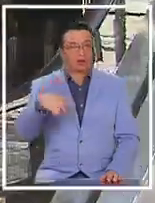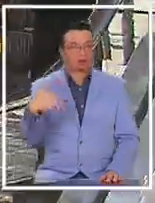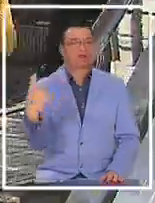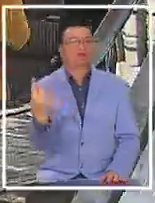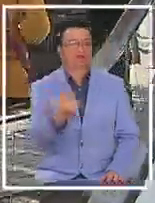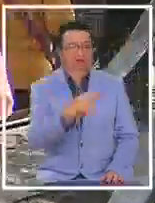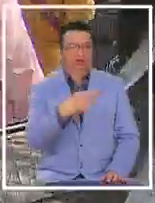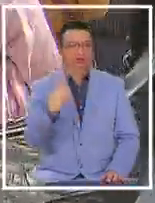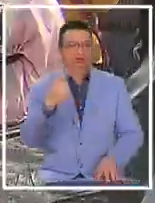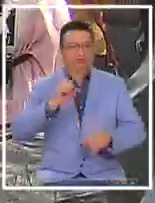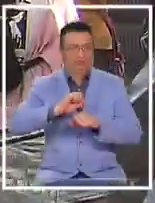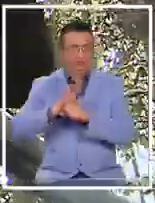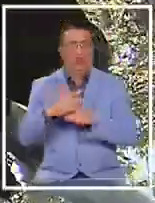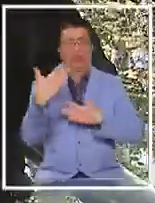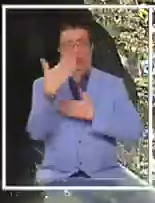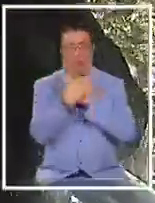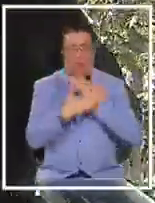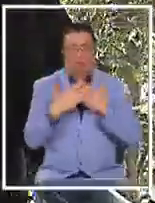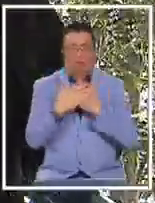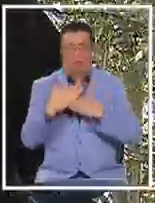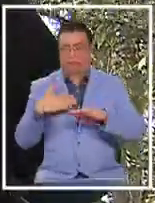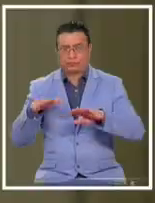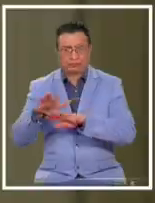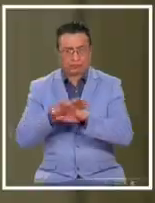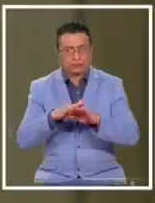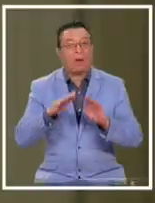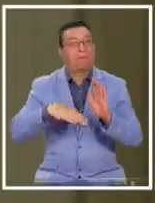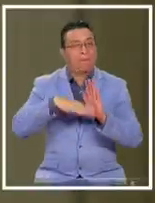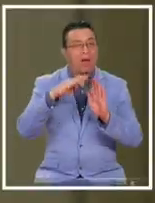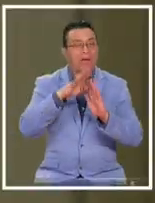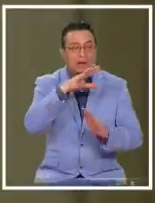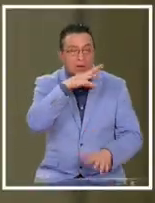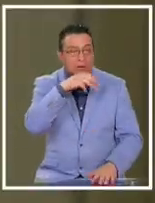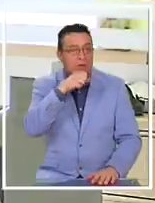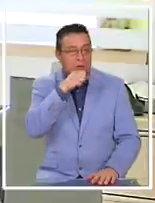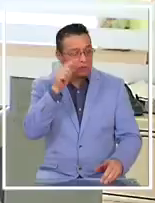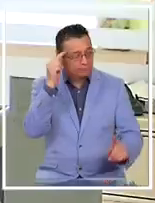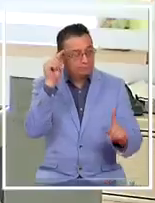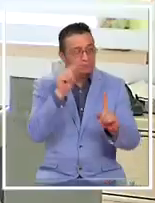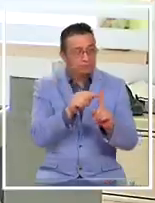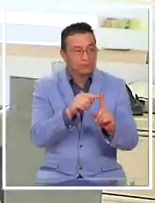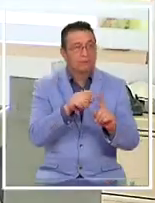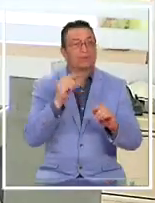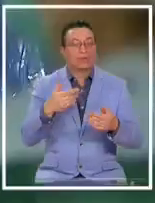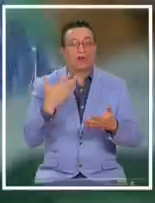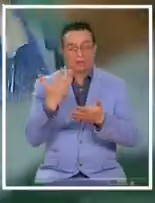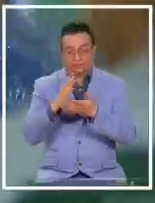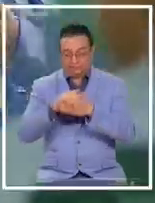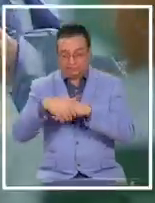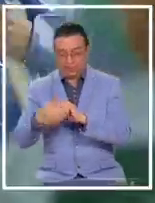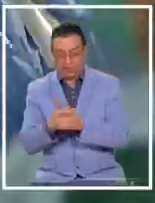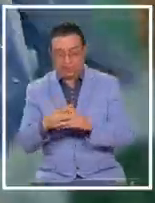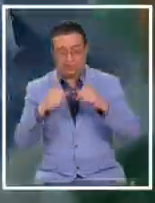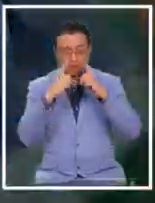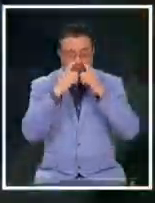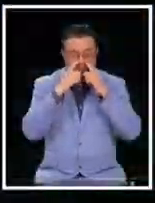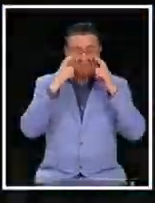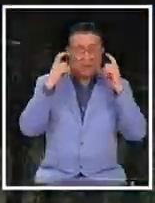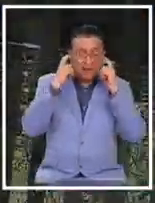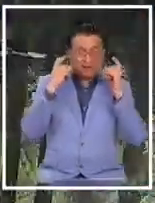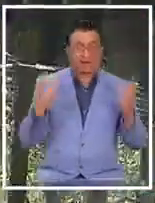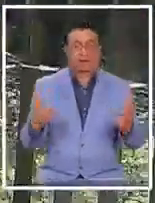durante este tiempo de pandemia, cuidémonos y cuidemos sobre todo a nuestros adultos mayores, lavando las manos, usando